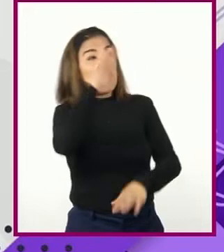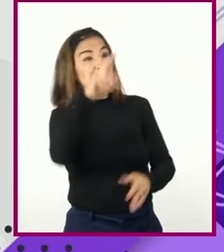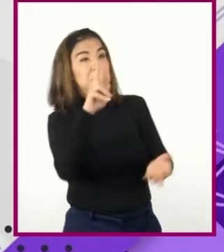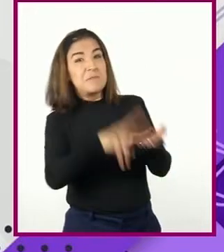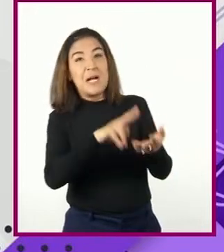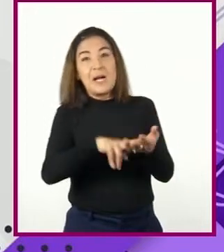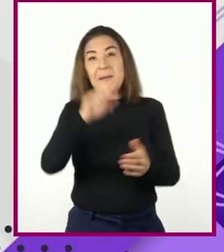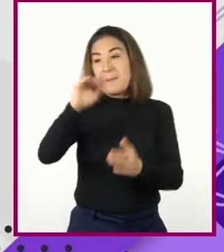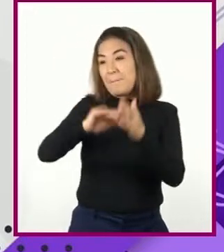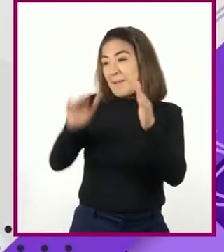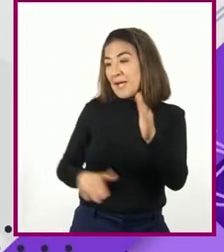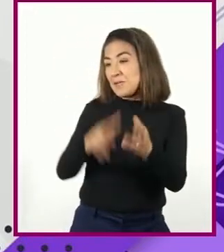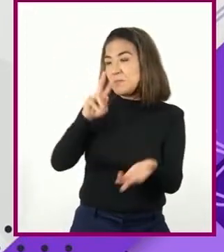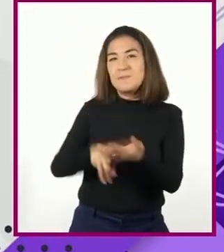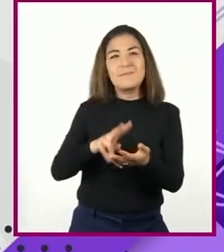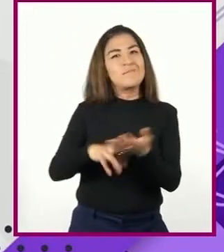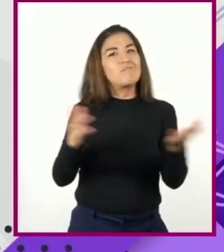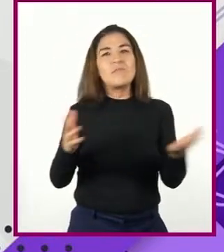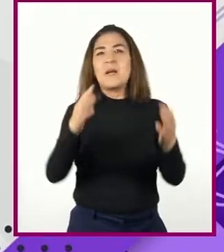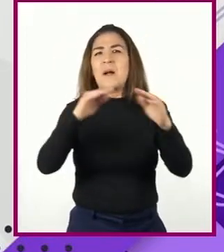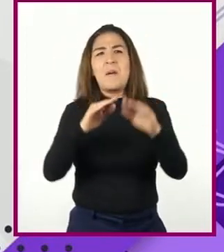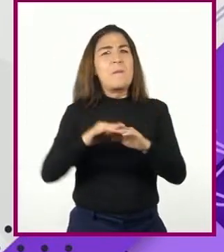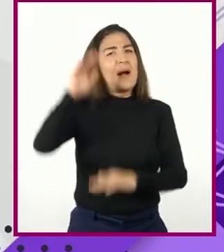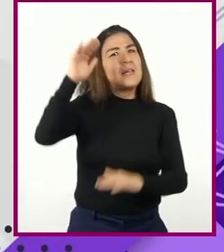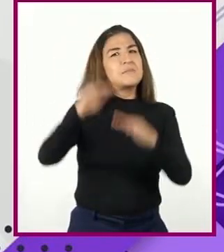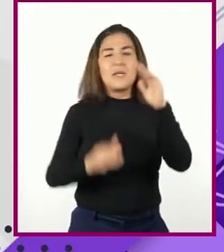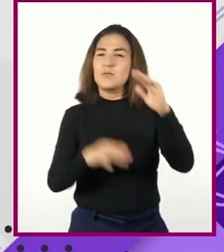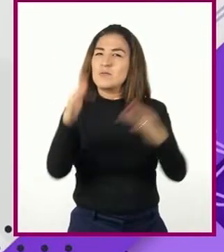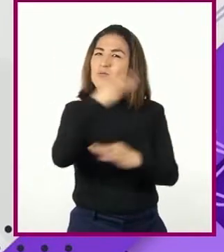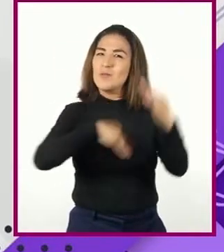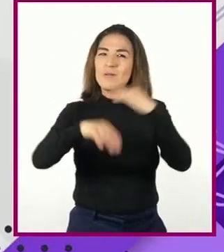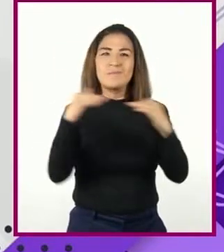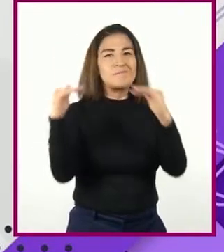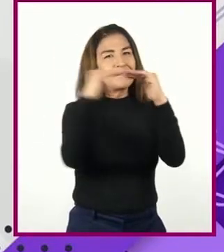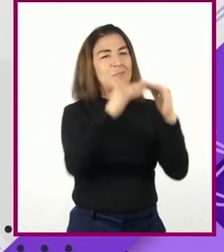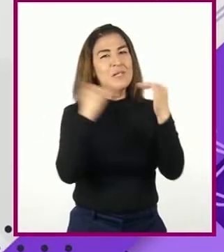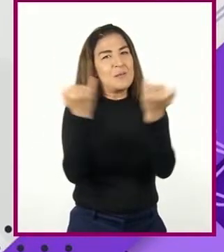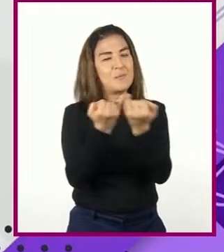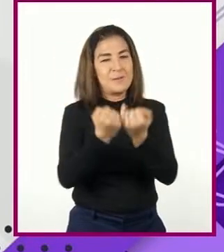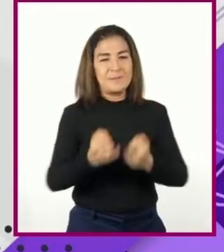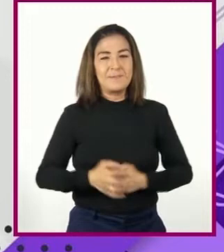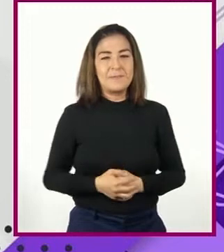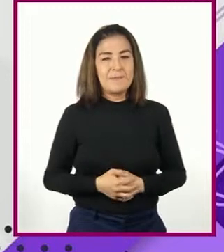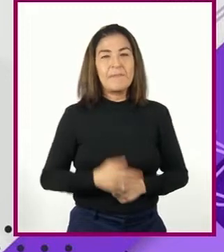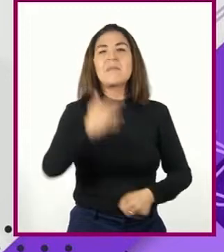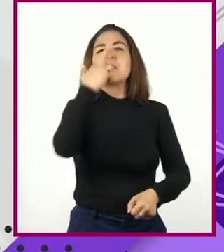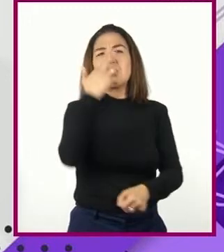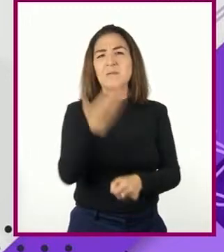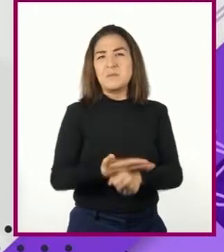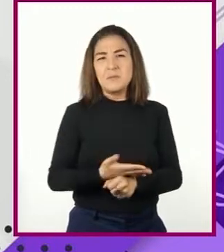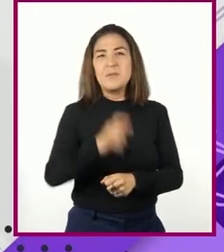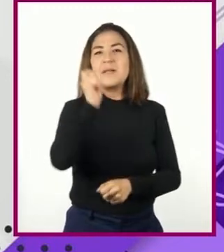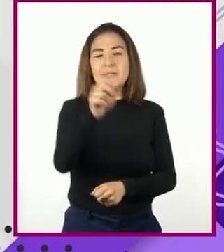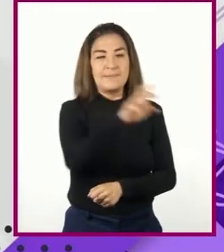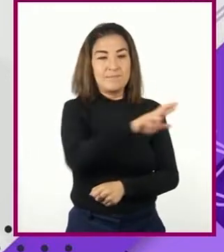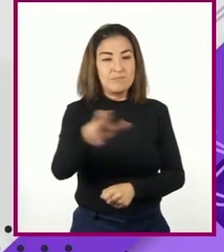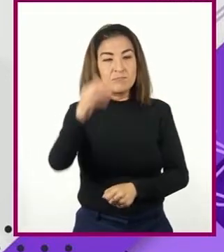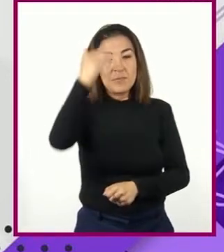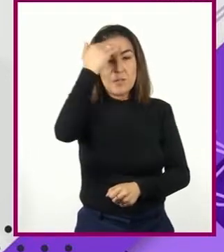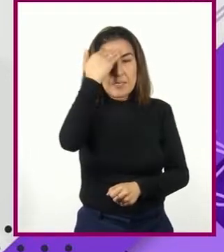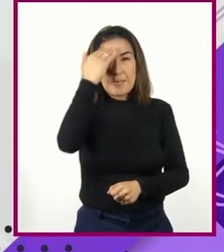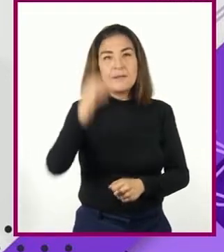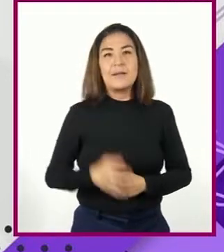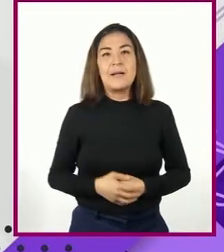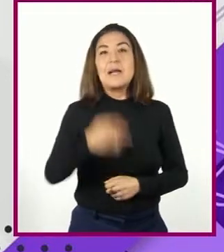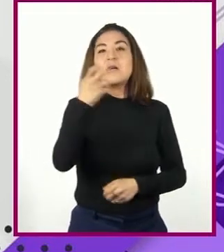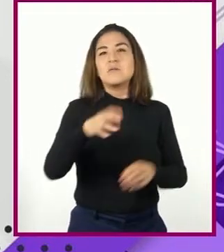otra u otro, ni tampoco menos. La responsabilidad es el reconocimiento de que